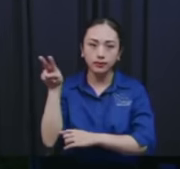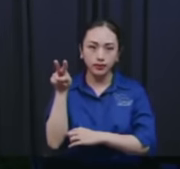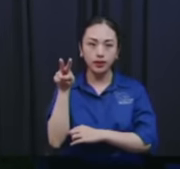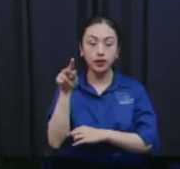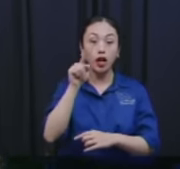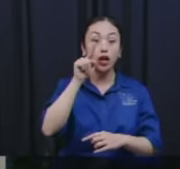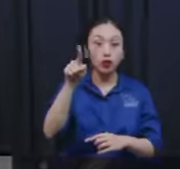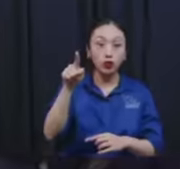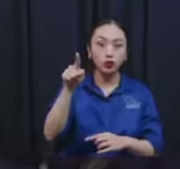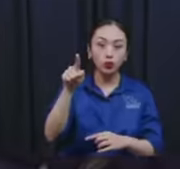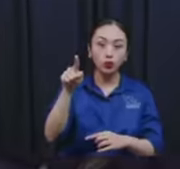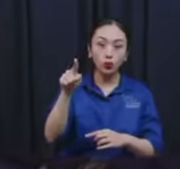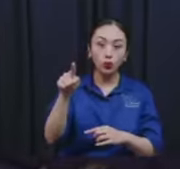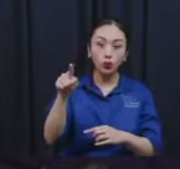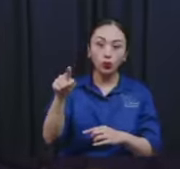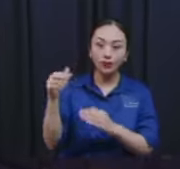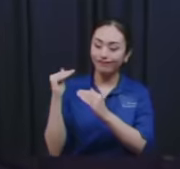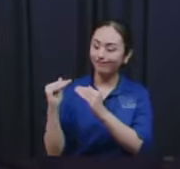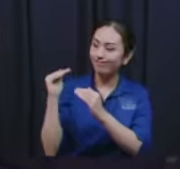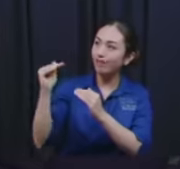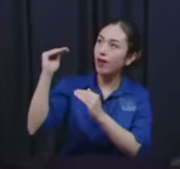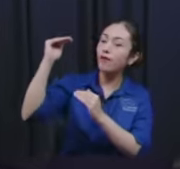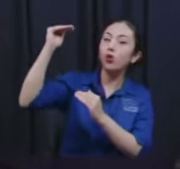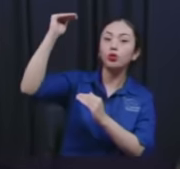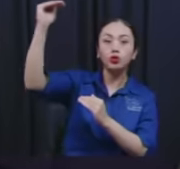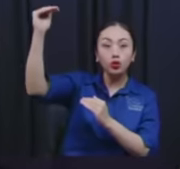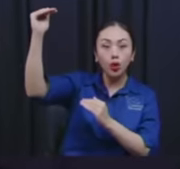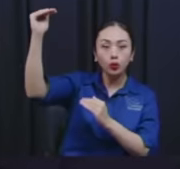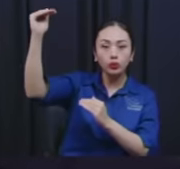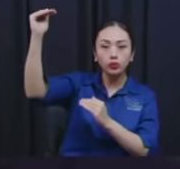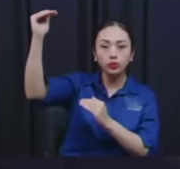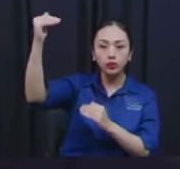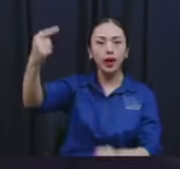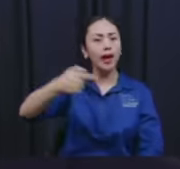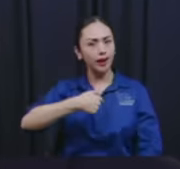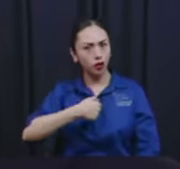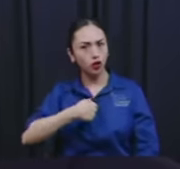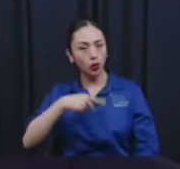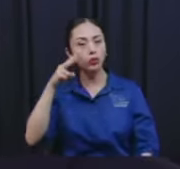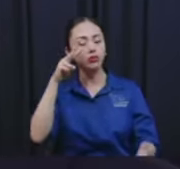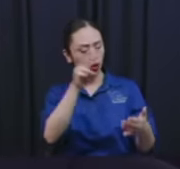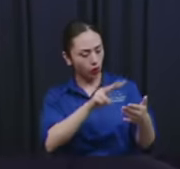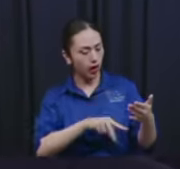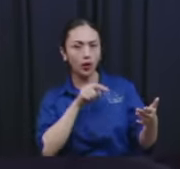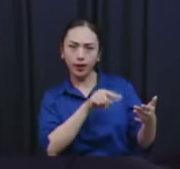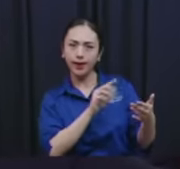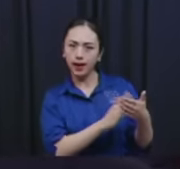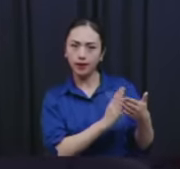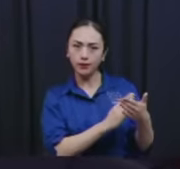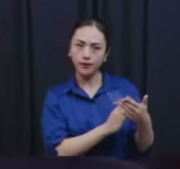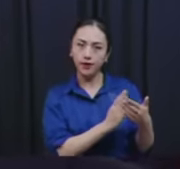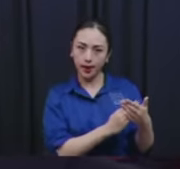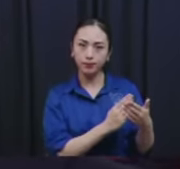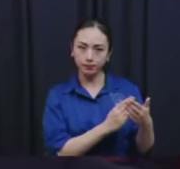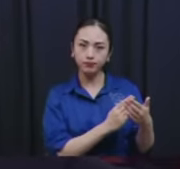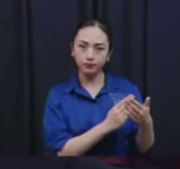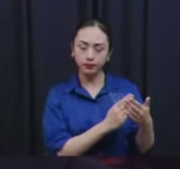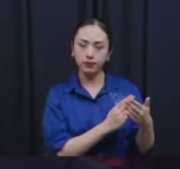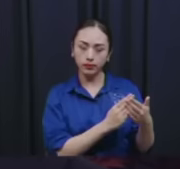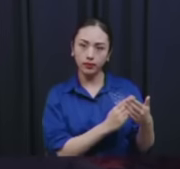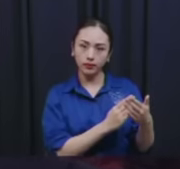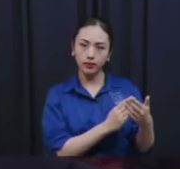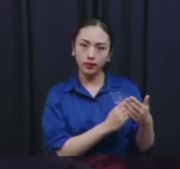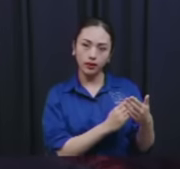prácticamente pero no es una idea a mí hermano le estoy leyendo versículos Y si alguien no está de acuerdo que me explique entonces que alguien